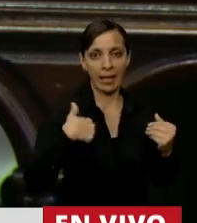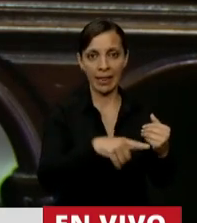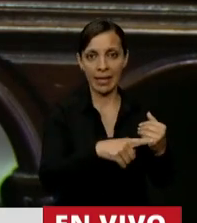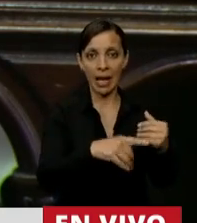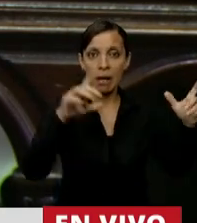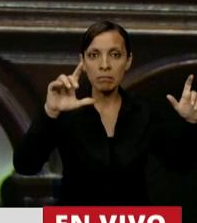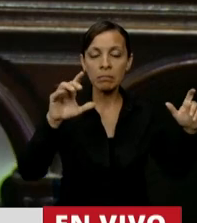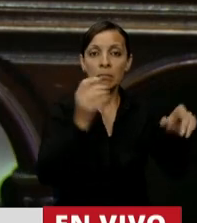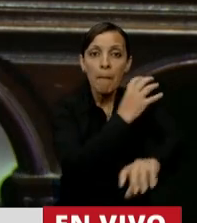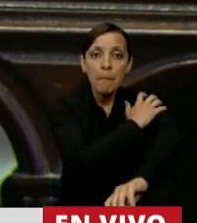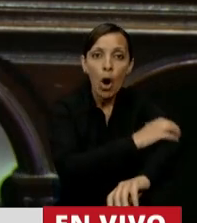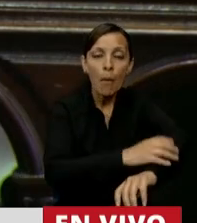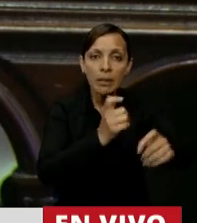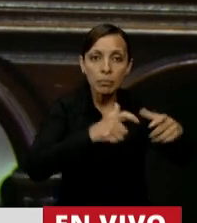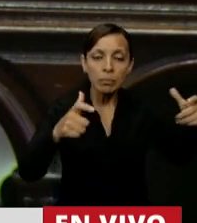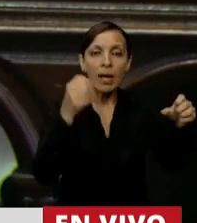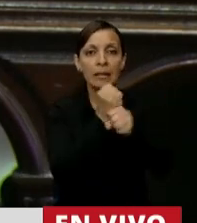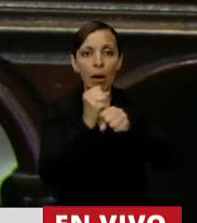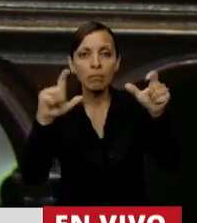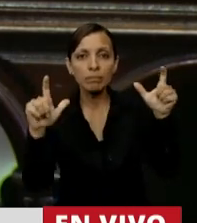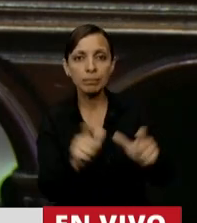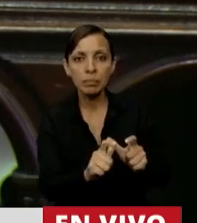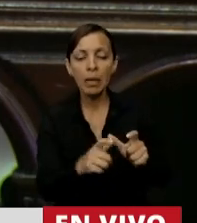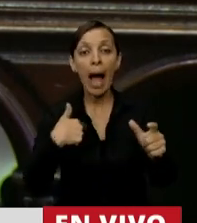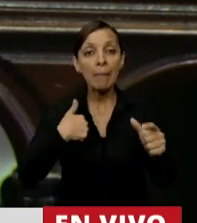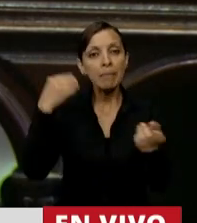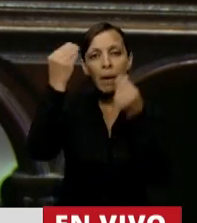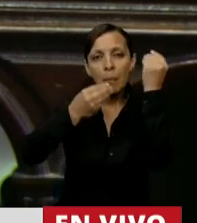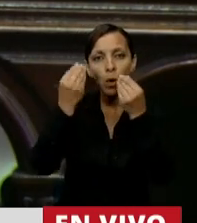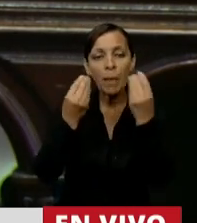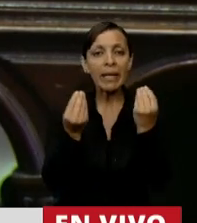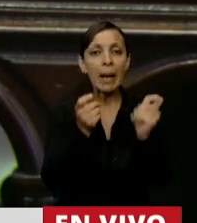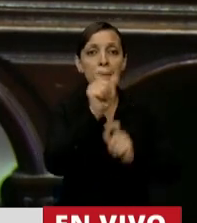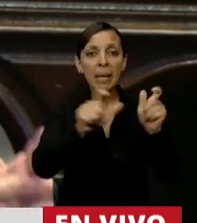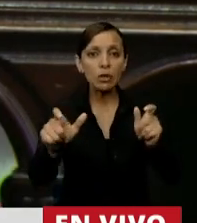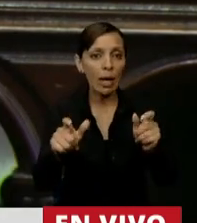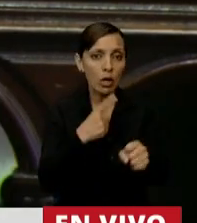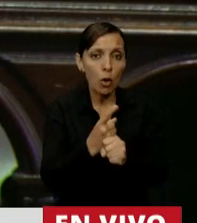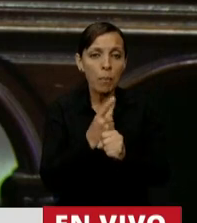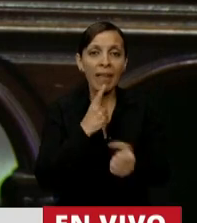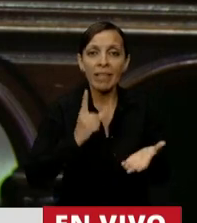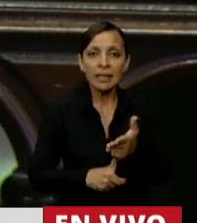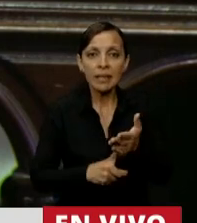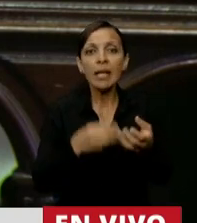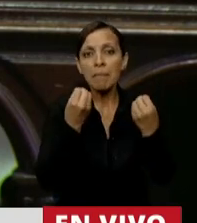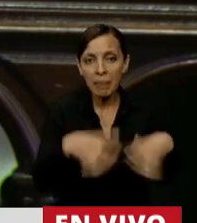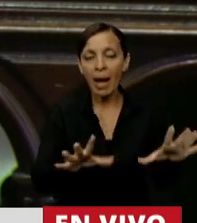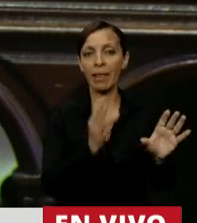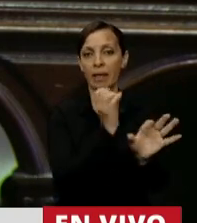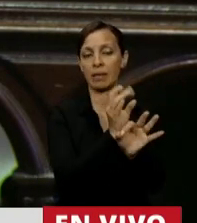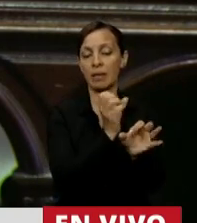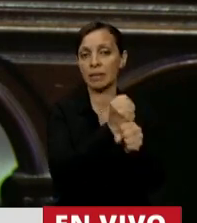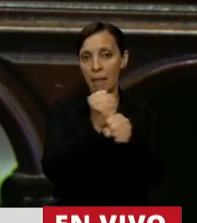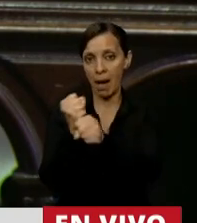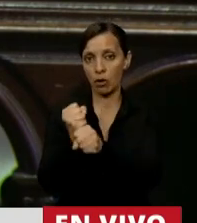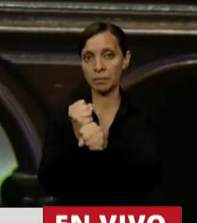cada vez más pobre y con menos empleo. Me preocupan los que no van a poder elegir y van a perder sus trabajos. Los que no se van a poder